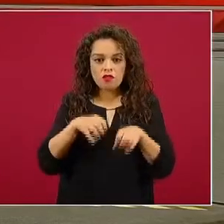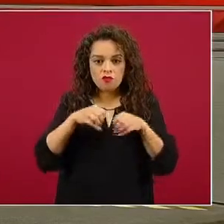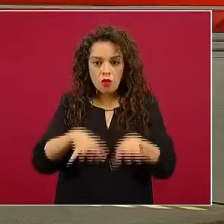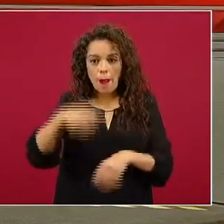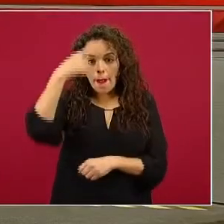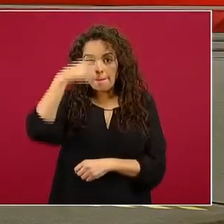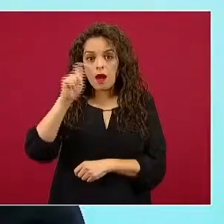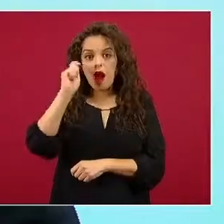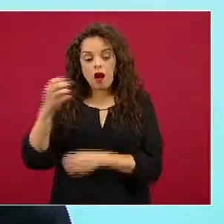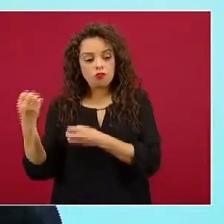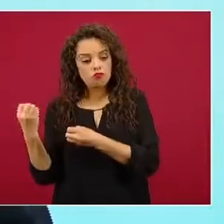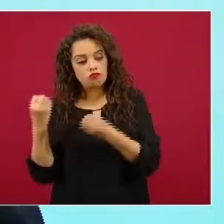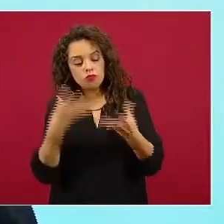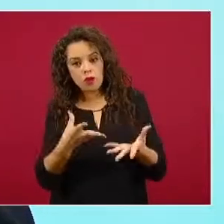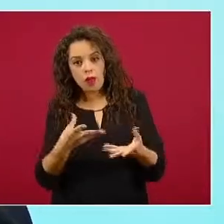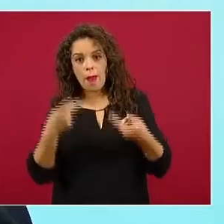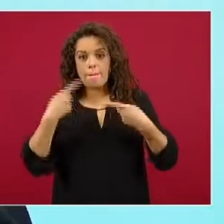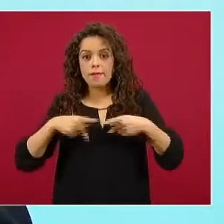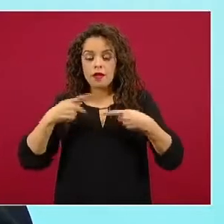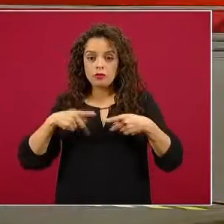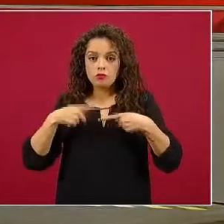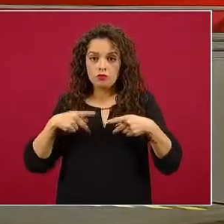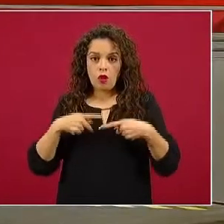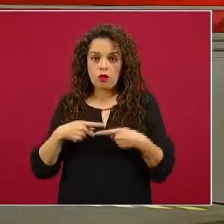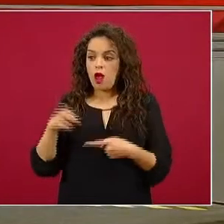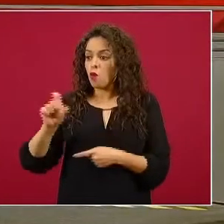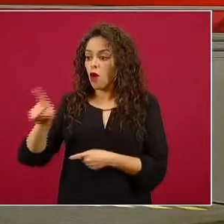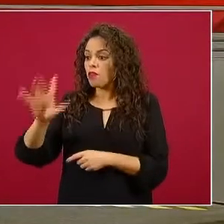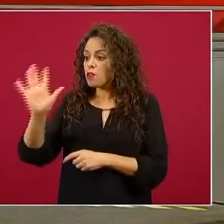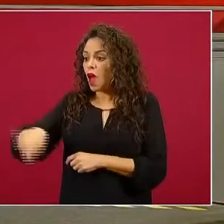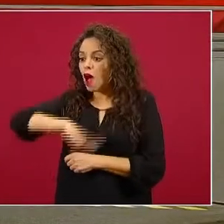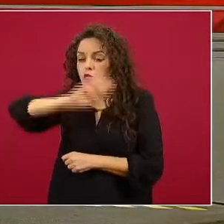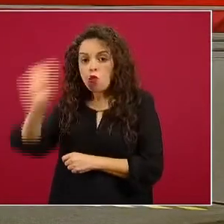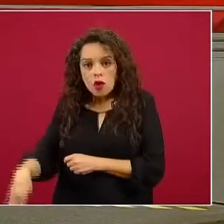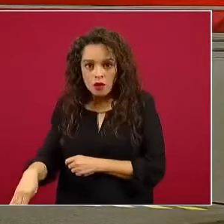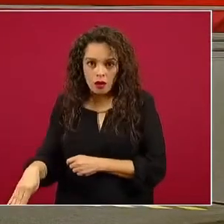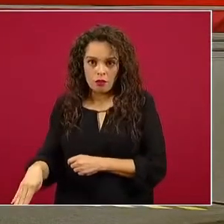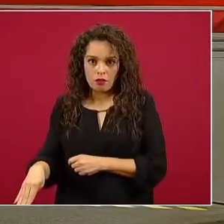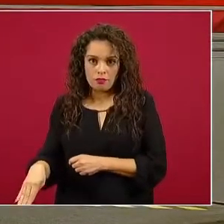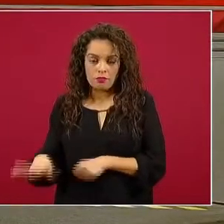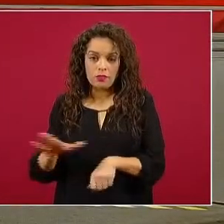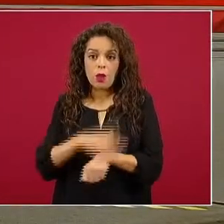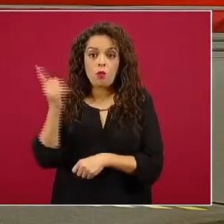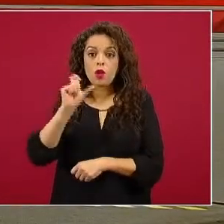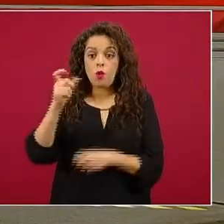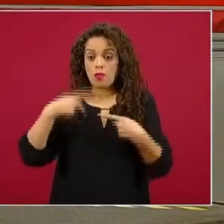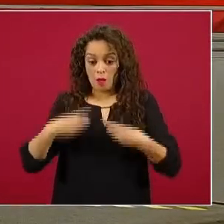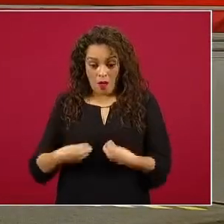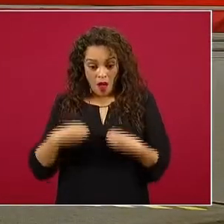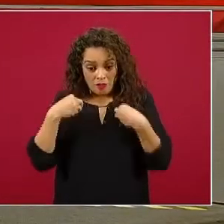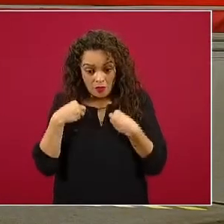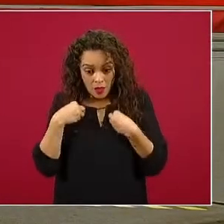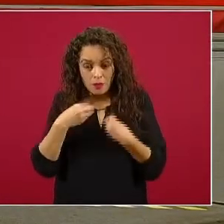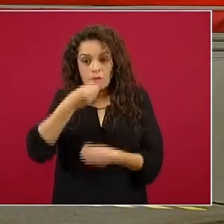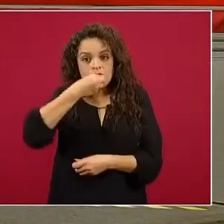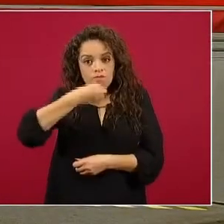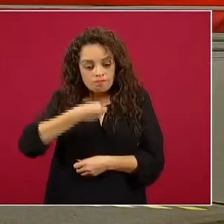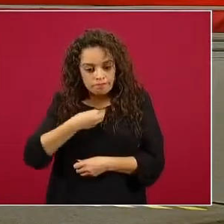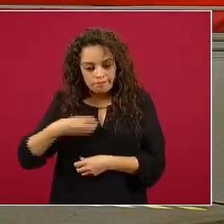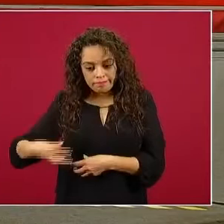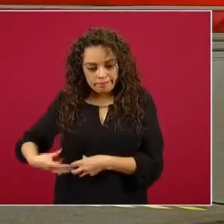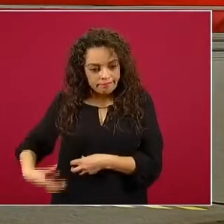mejor recuperar los órganos de alguien que ya falleció, de alguien que en vida tiene que desprenderse de un órgano para darle